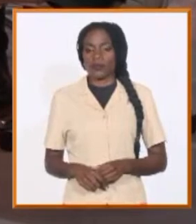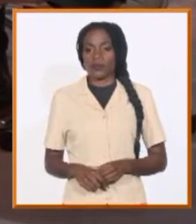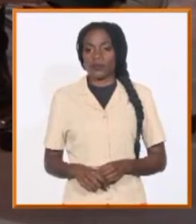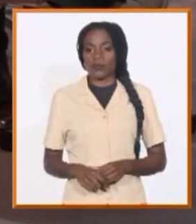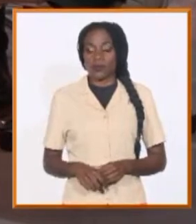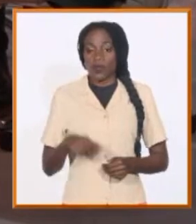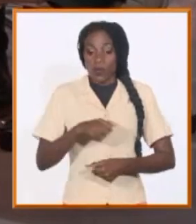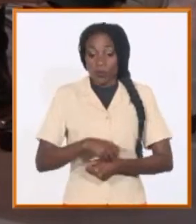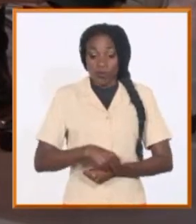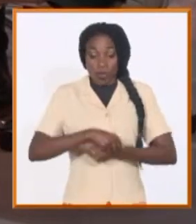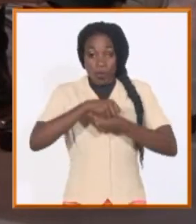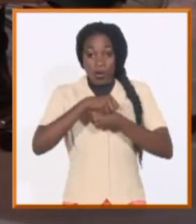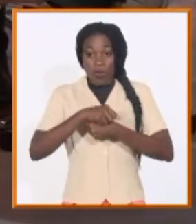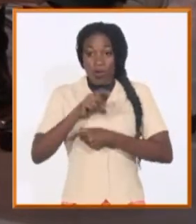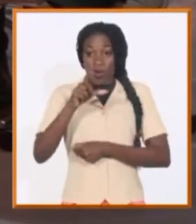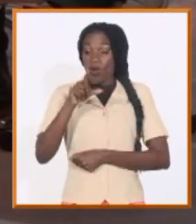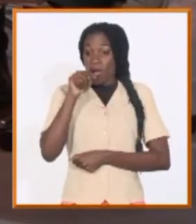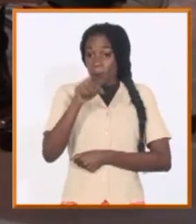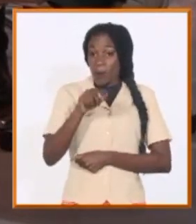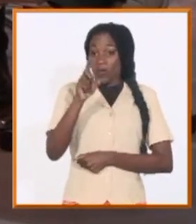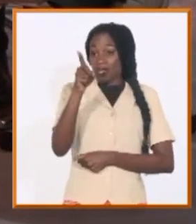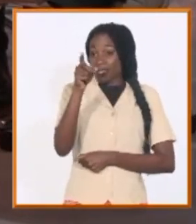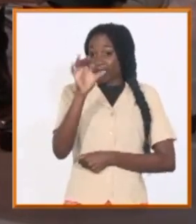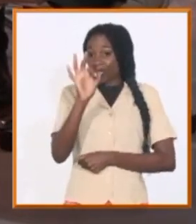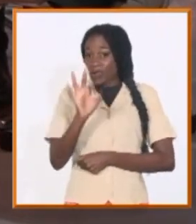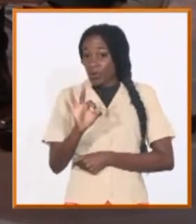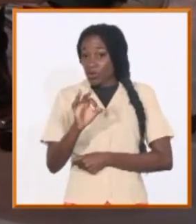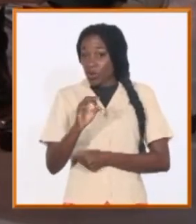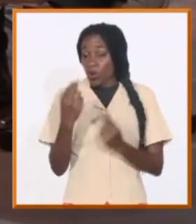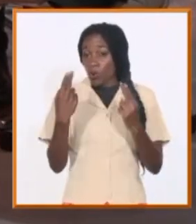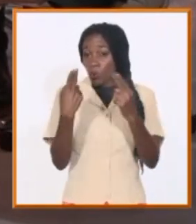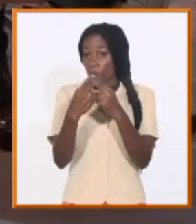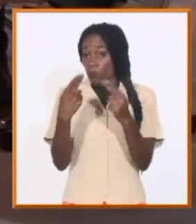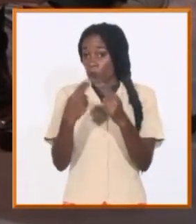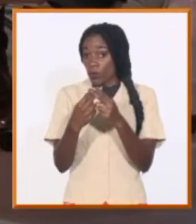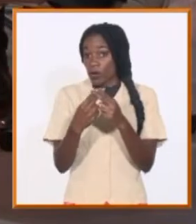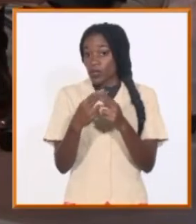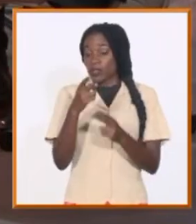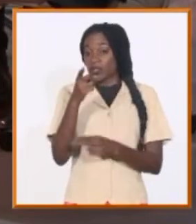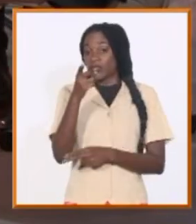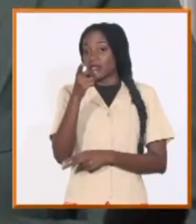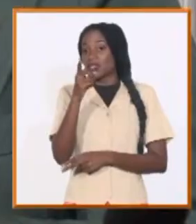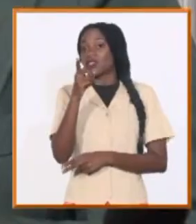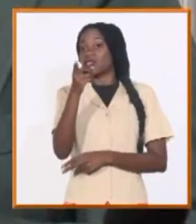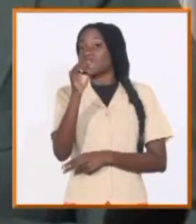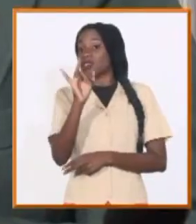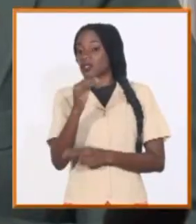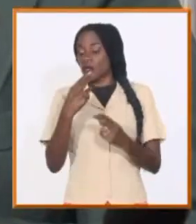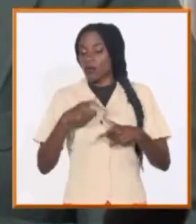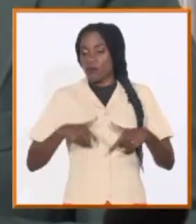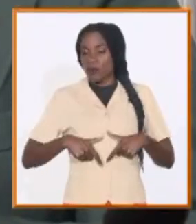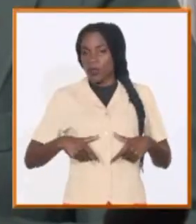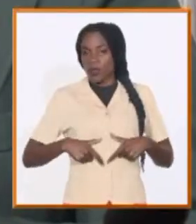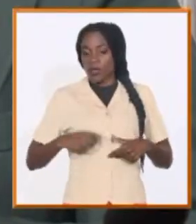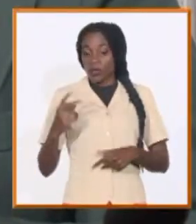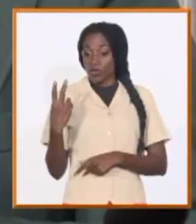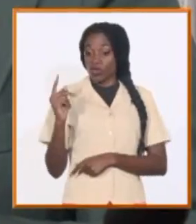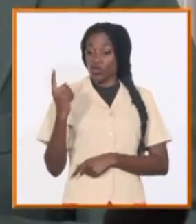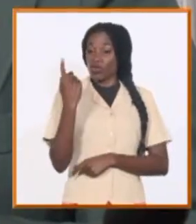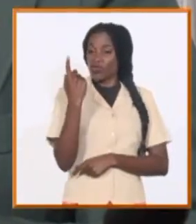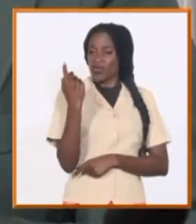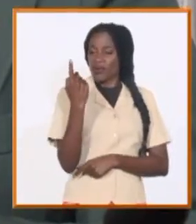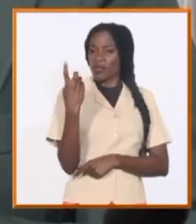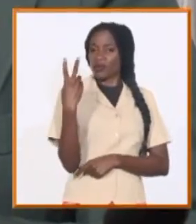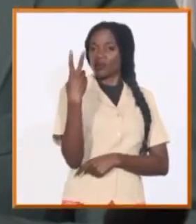lucha con 18 competidores tuvo 16 medallas. O sea, solo 2 luchadores no obtuvieron presea. es una labor